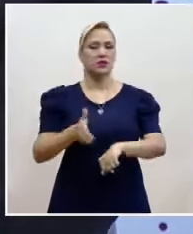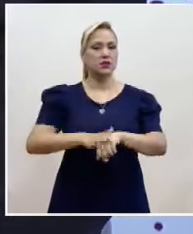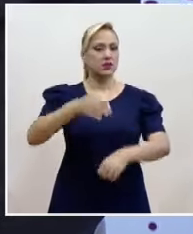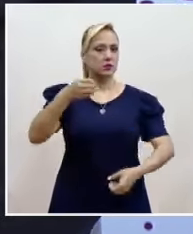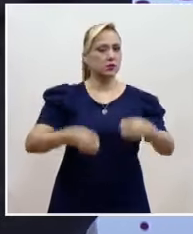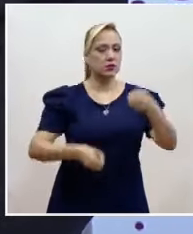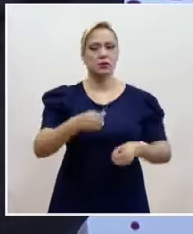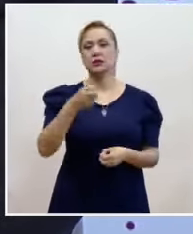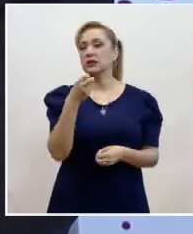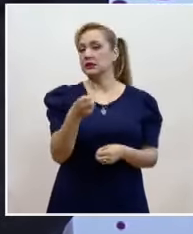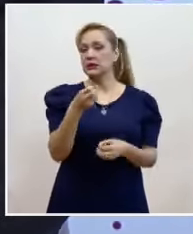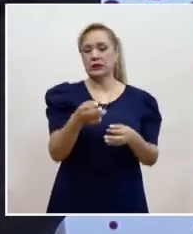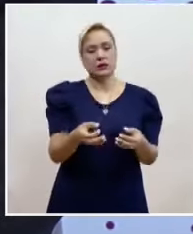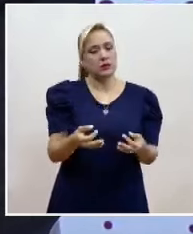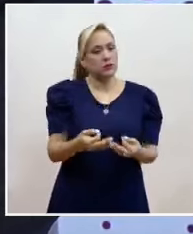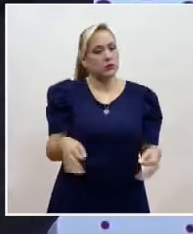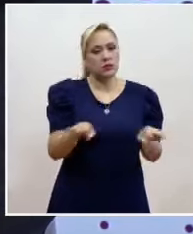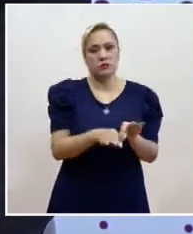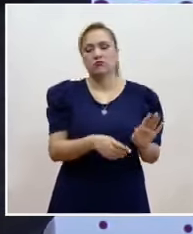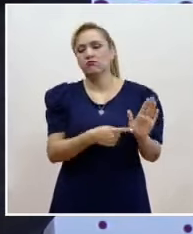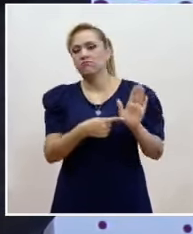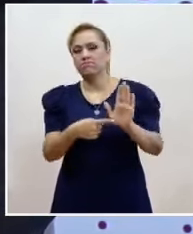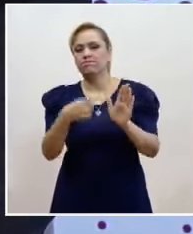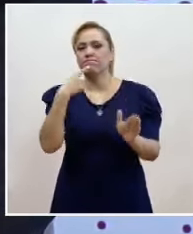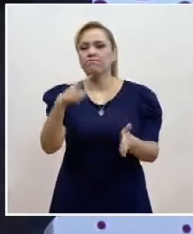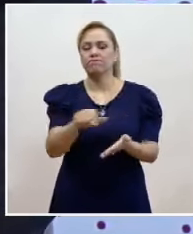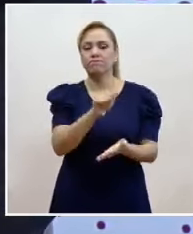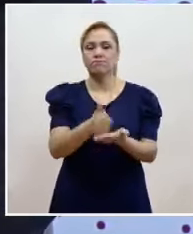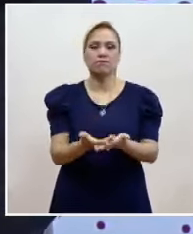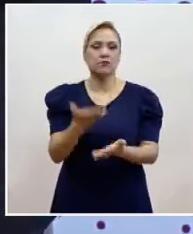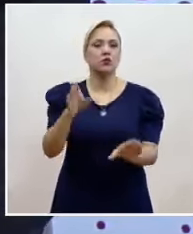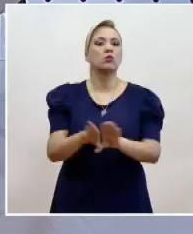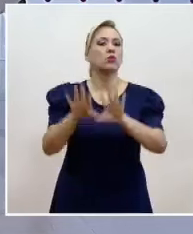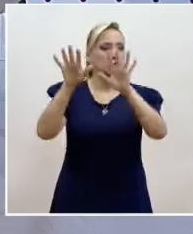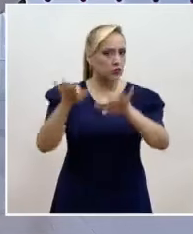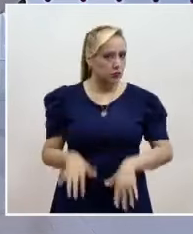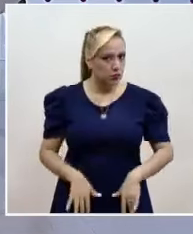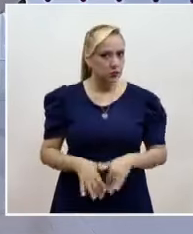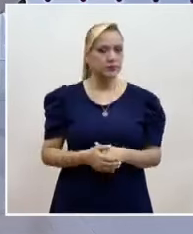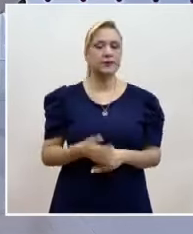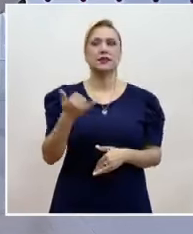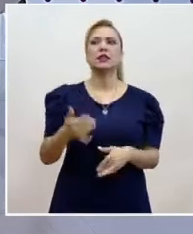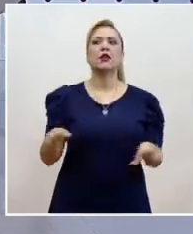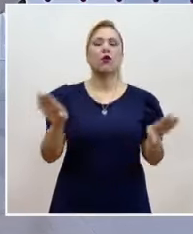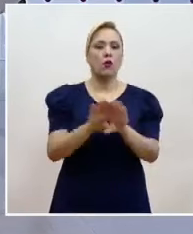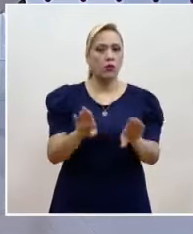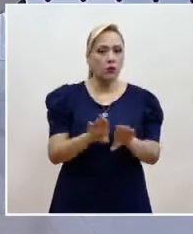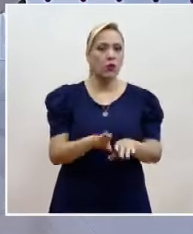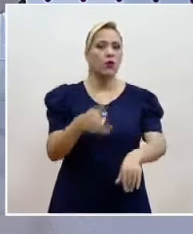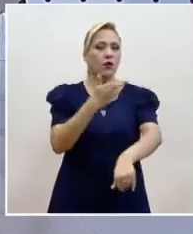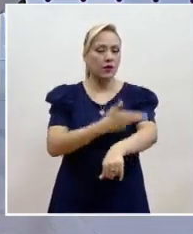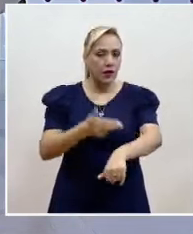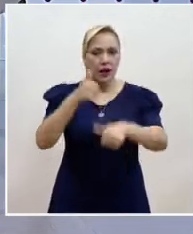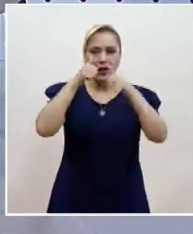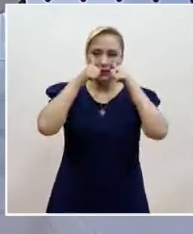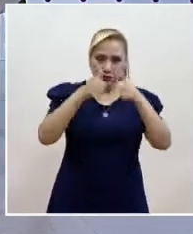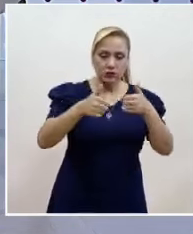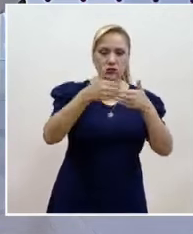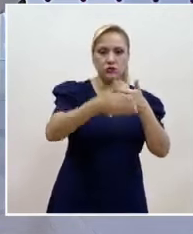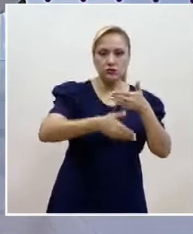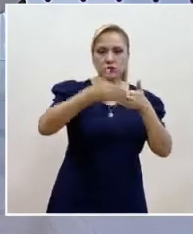énfasis fuerte en la presentación de la demanda. Y creo que los retos están cómo seguir, hay por supuesto un seguimiento, pero sí